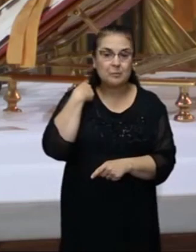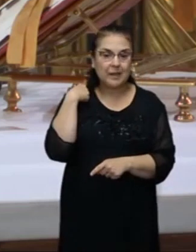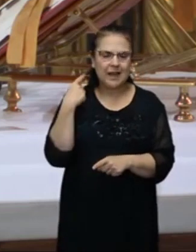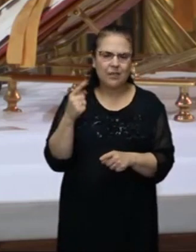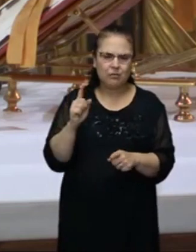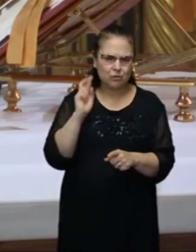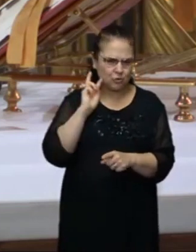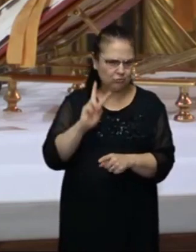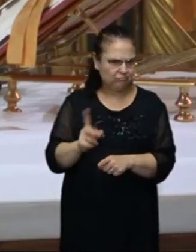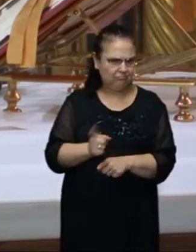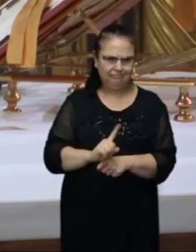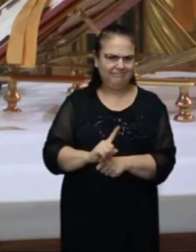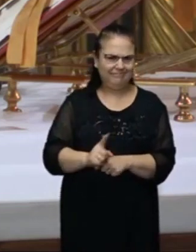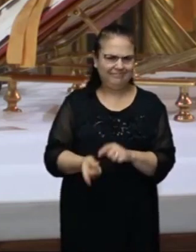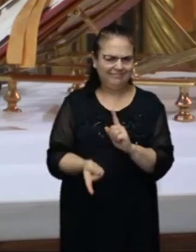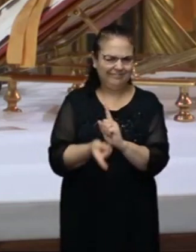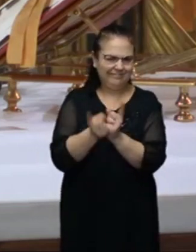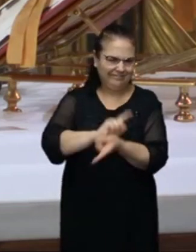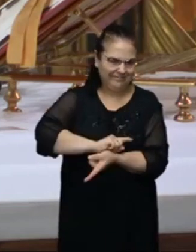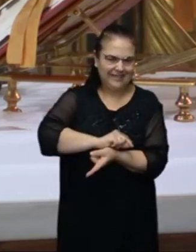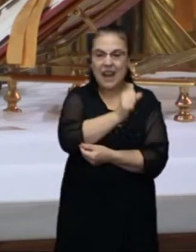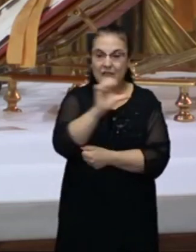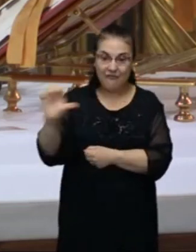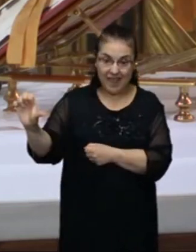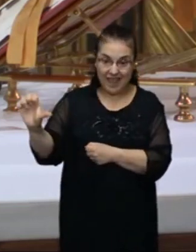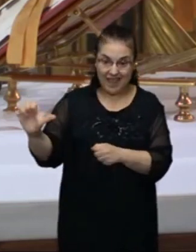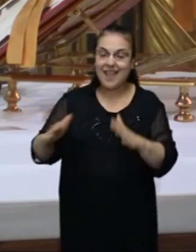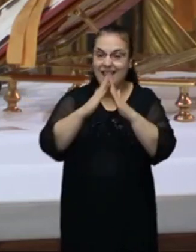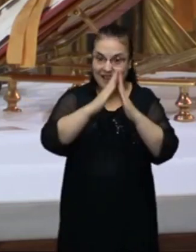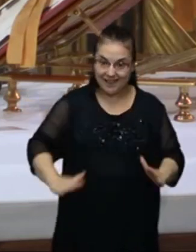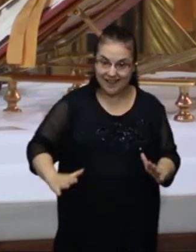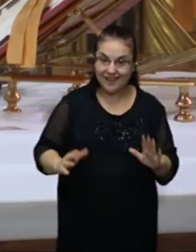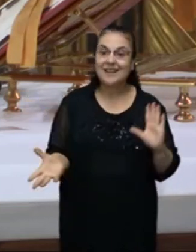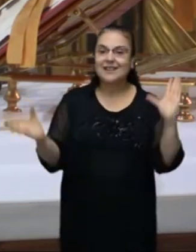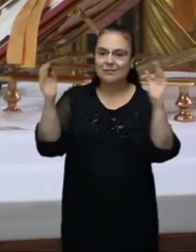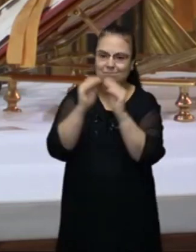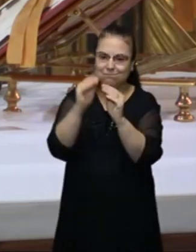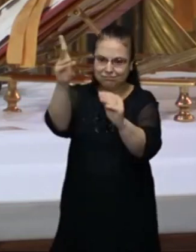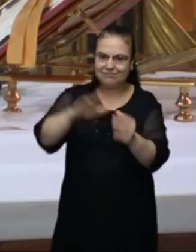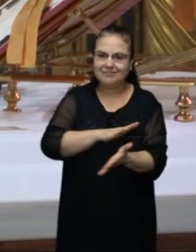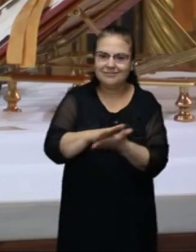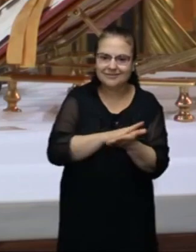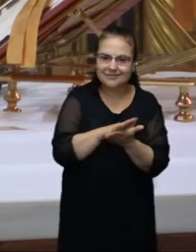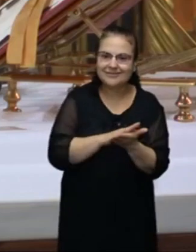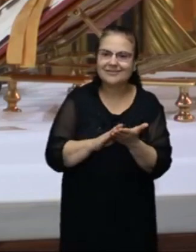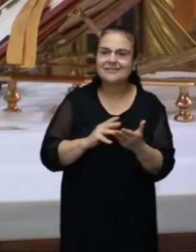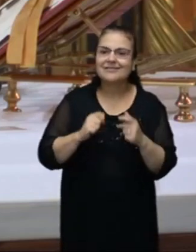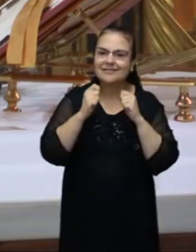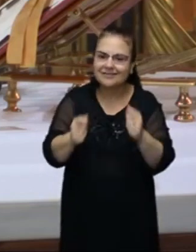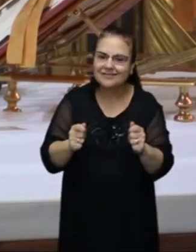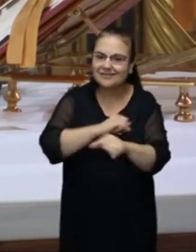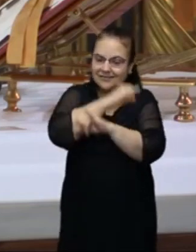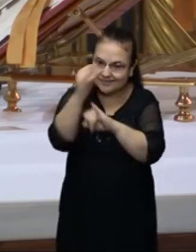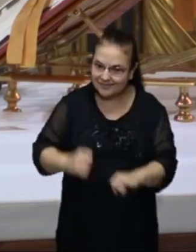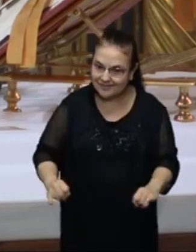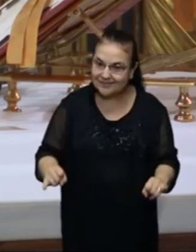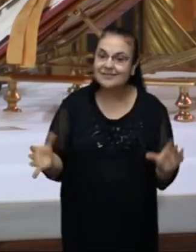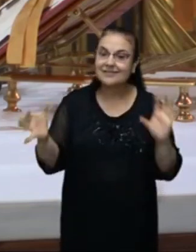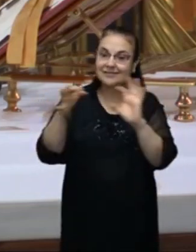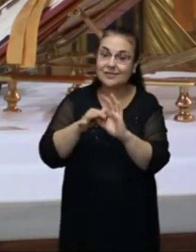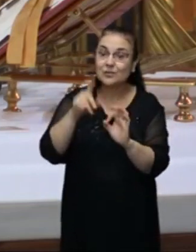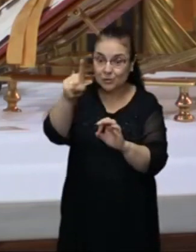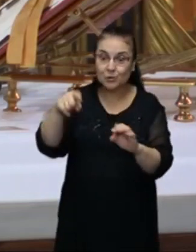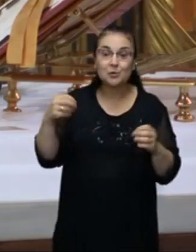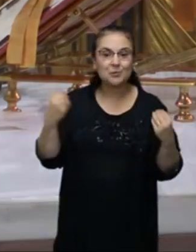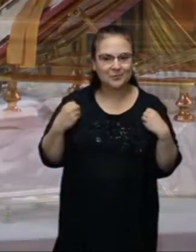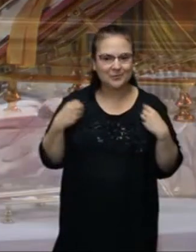en cuenta nuestros pecados, sino la fe de tu Iglesia. Y conforme a tu palabra, concédele la paz y la unidad.